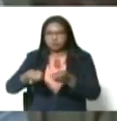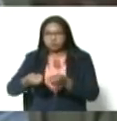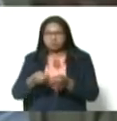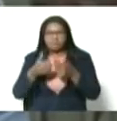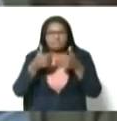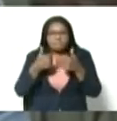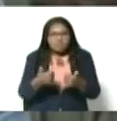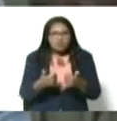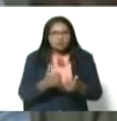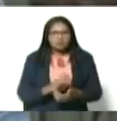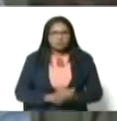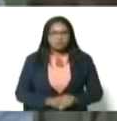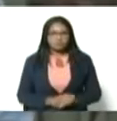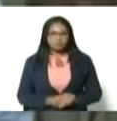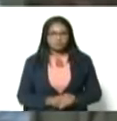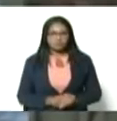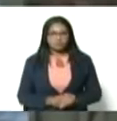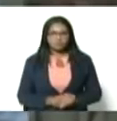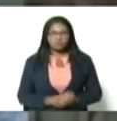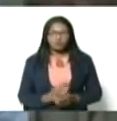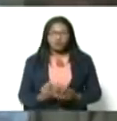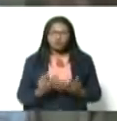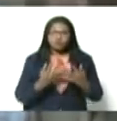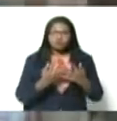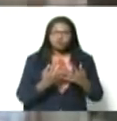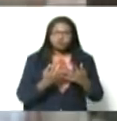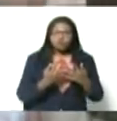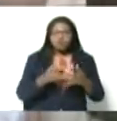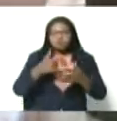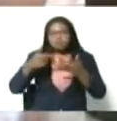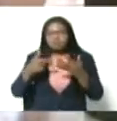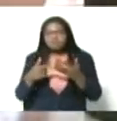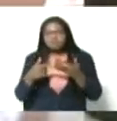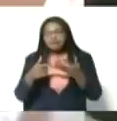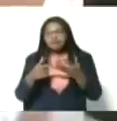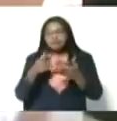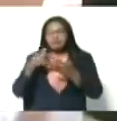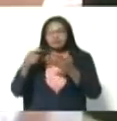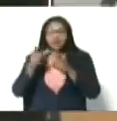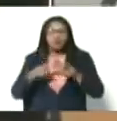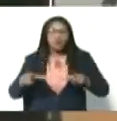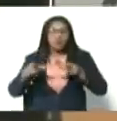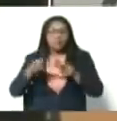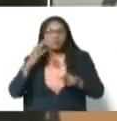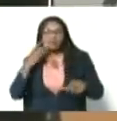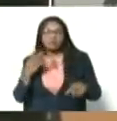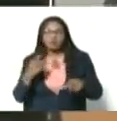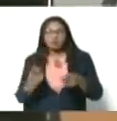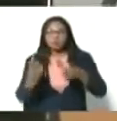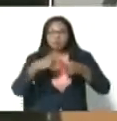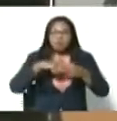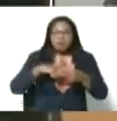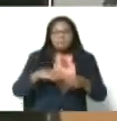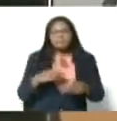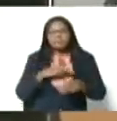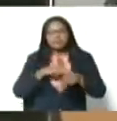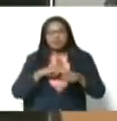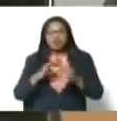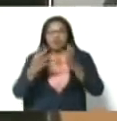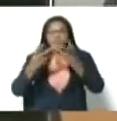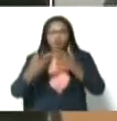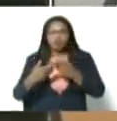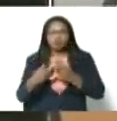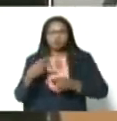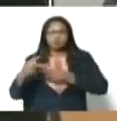gran misión e inclusive dentro de otras instancias como son el Ministerio del Poder Popular para la Industria y la